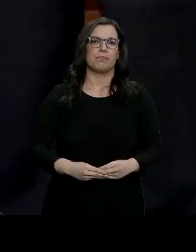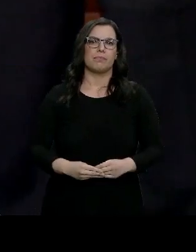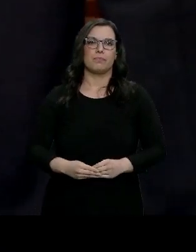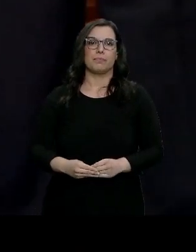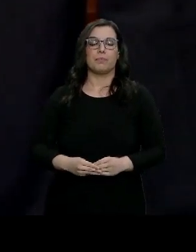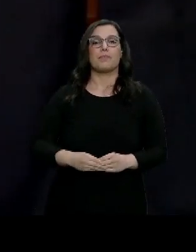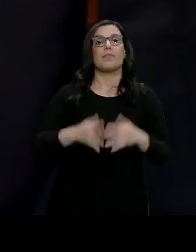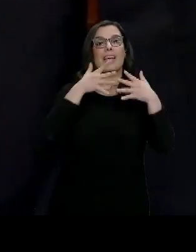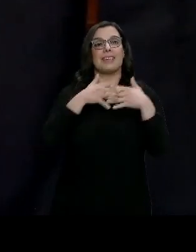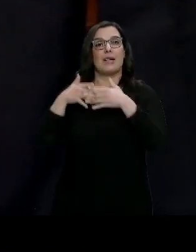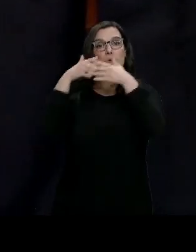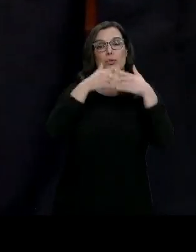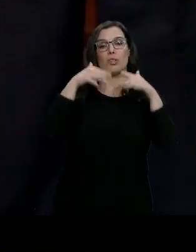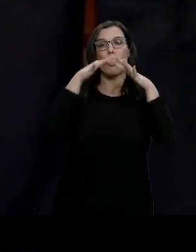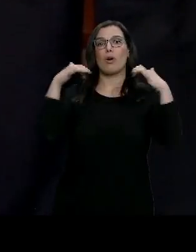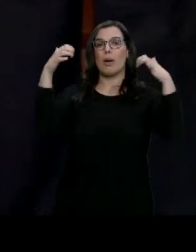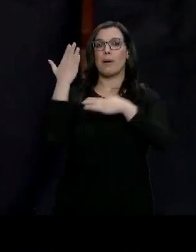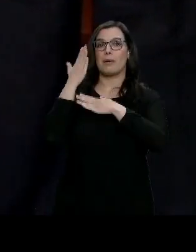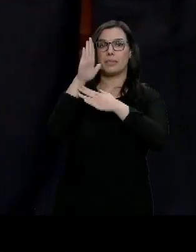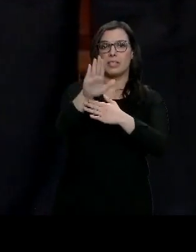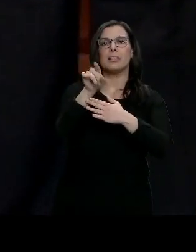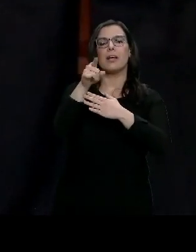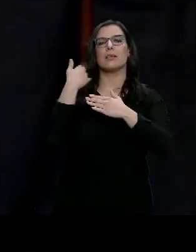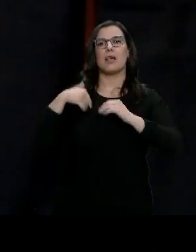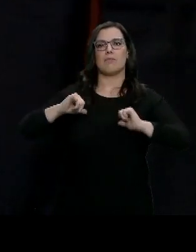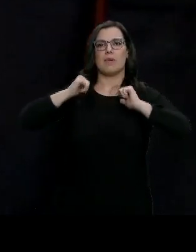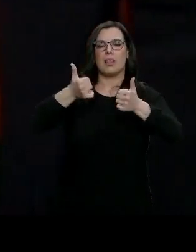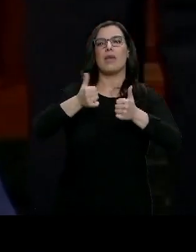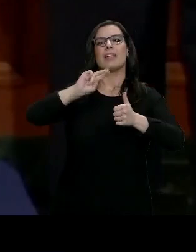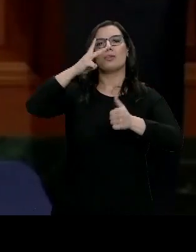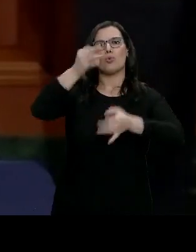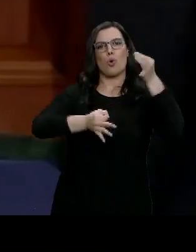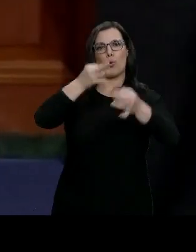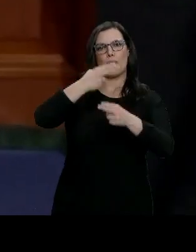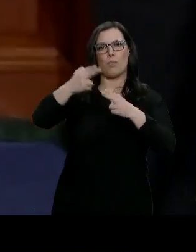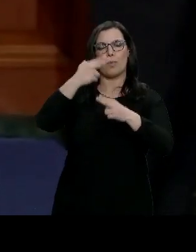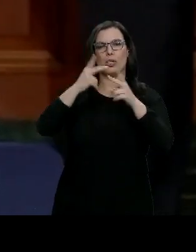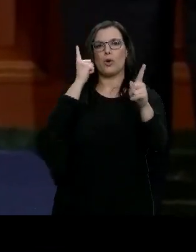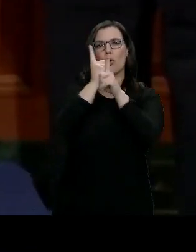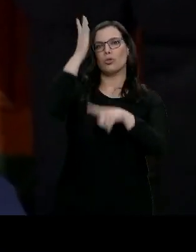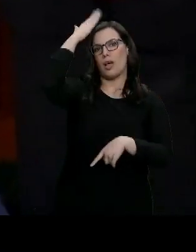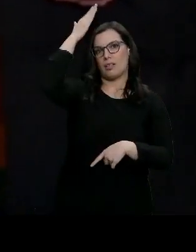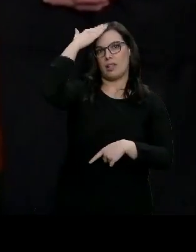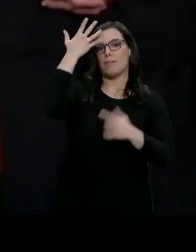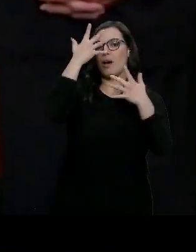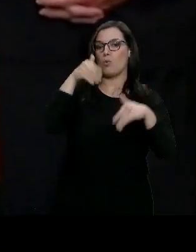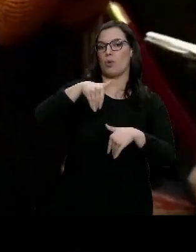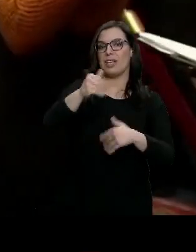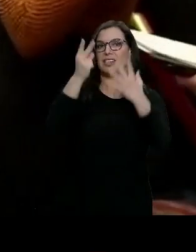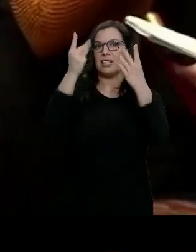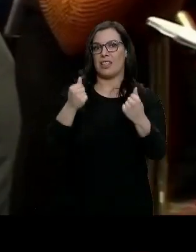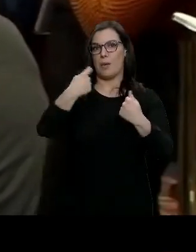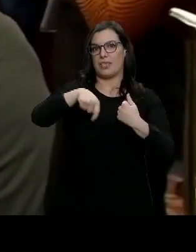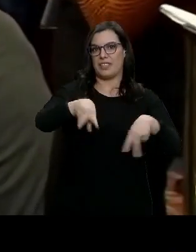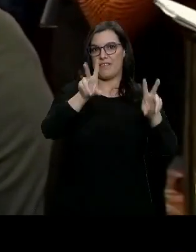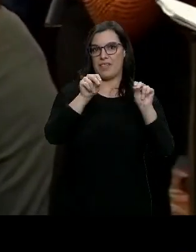Y en Estados Unidos, la Cámara de Representantes ha activado el segundo juicio político a Donald Trump a 7 días para que abandone la